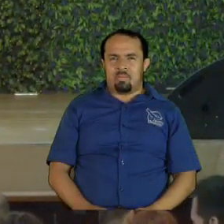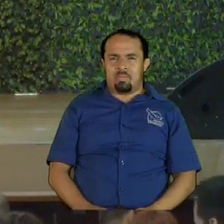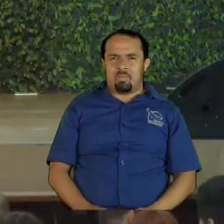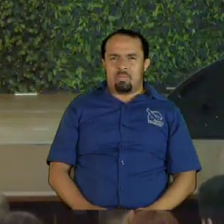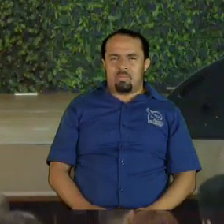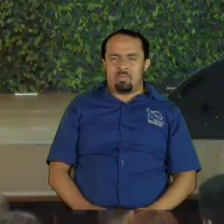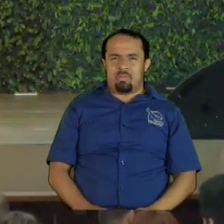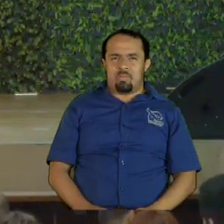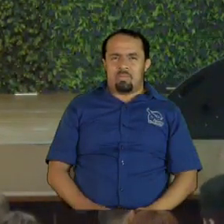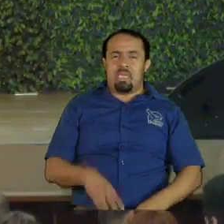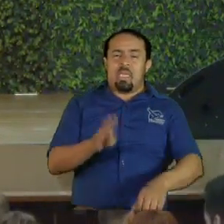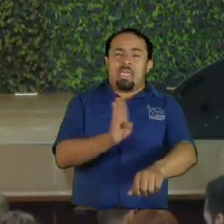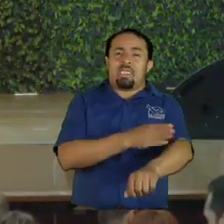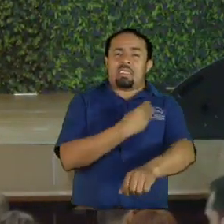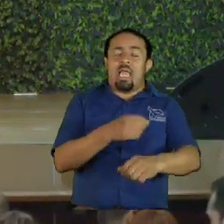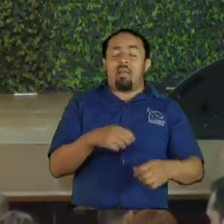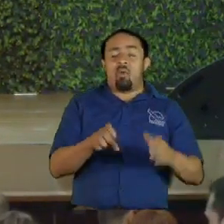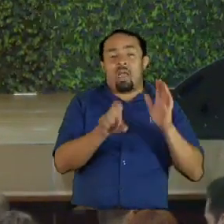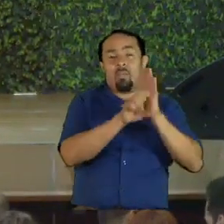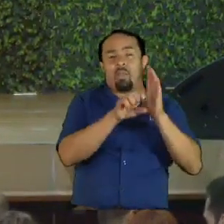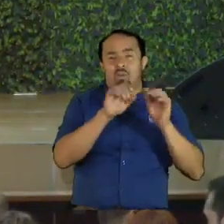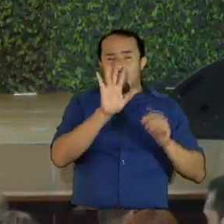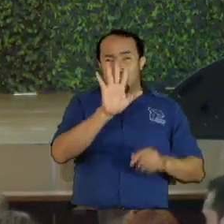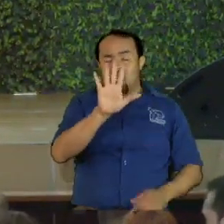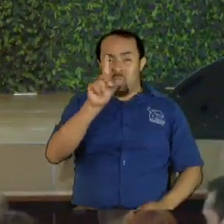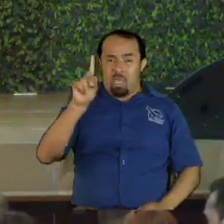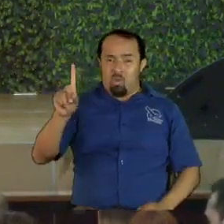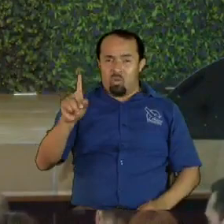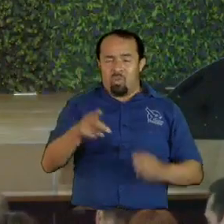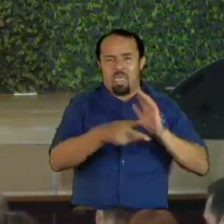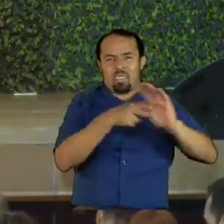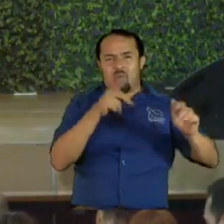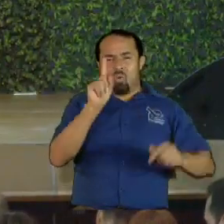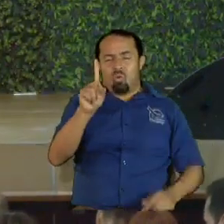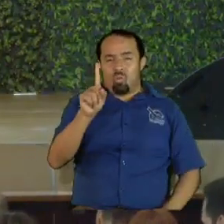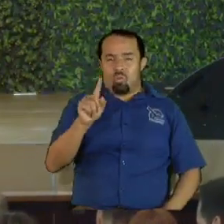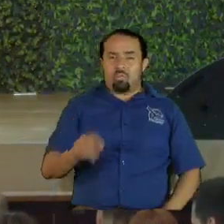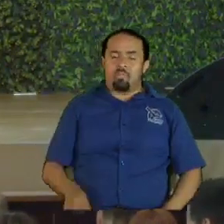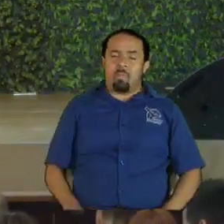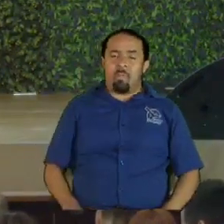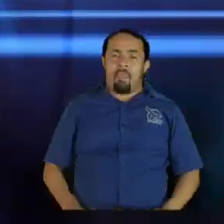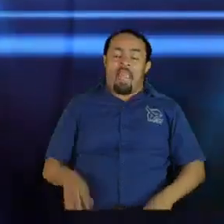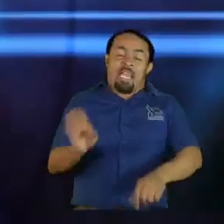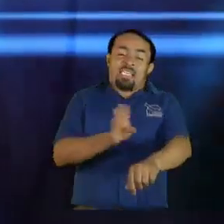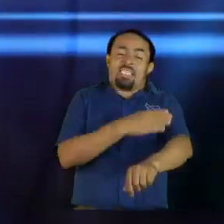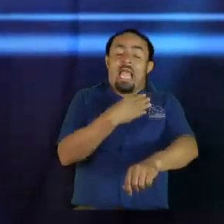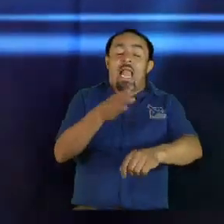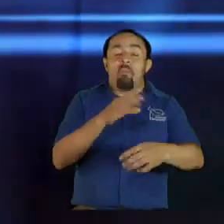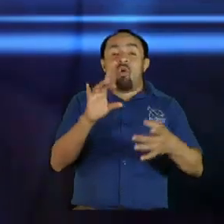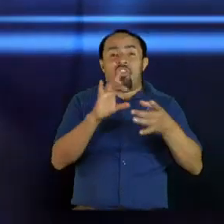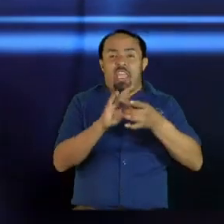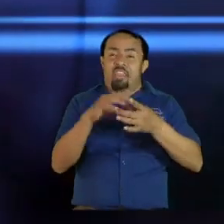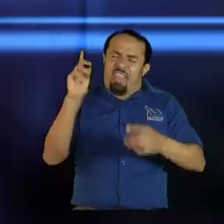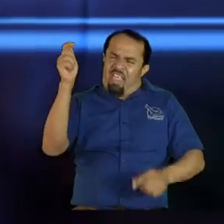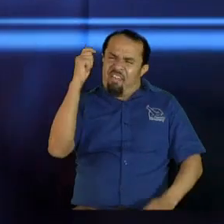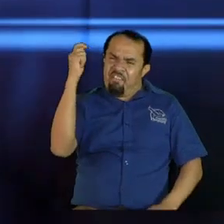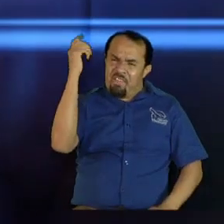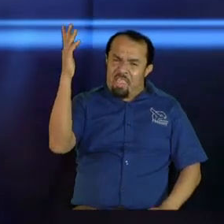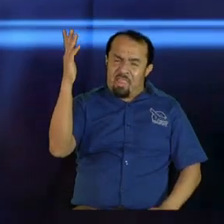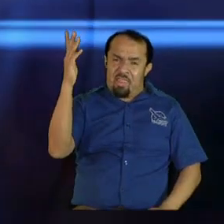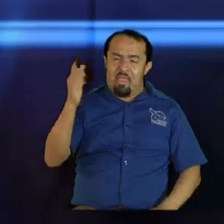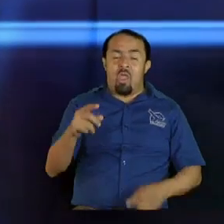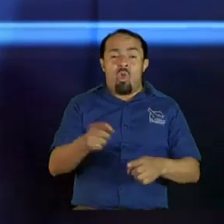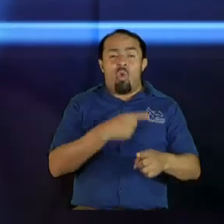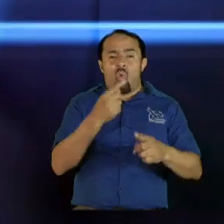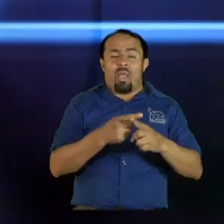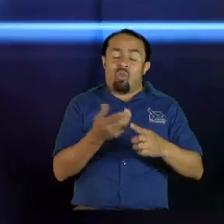fíjese cómo dice el Salmo 51, versículo 1. Para el director del coro, Salmo de David,